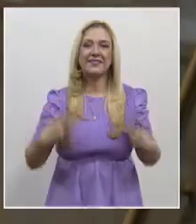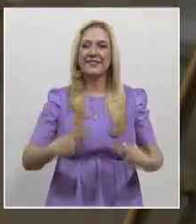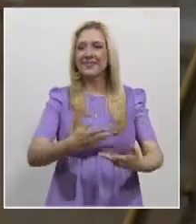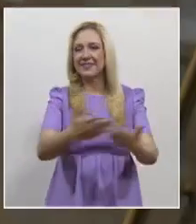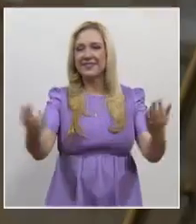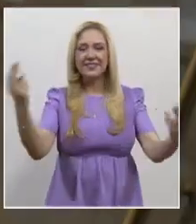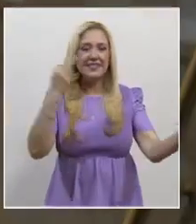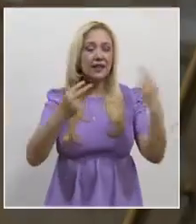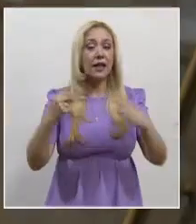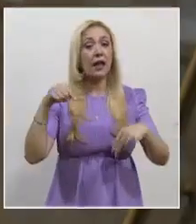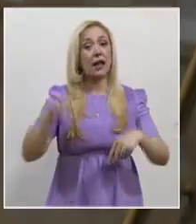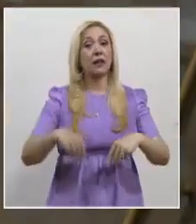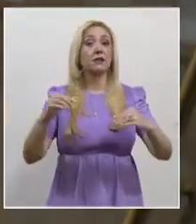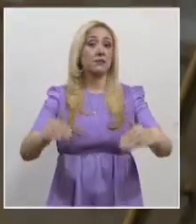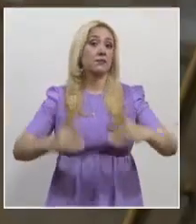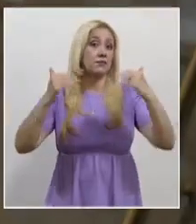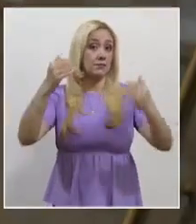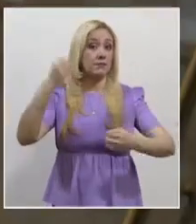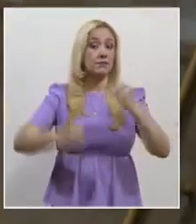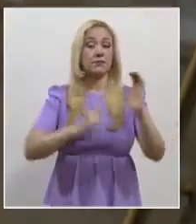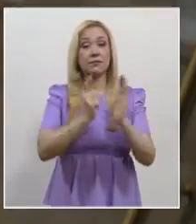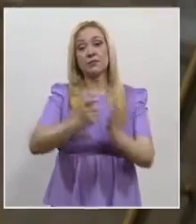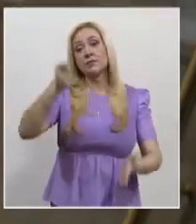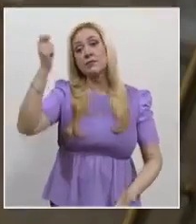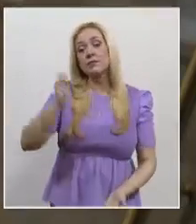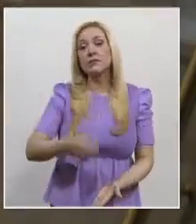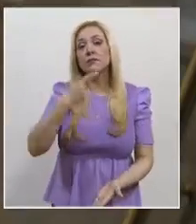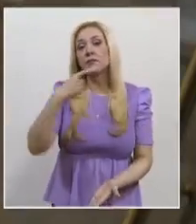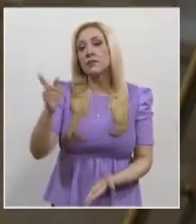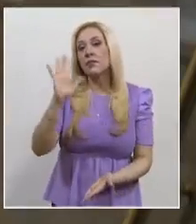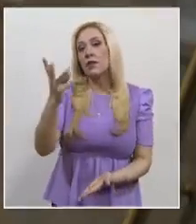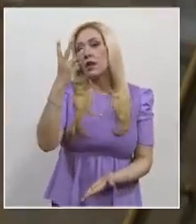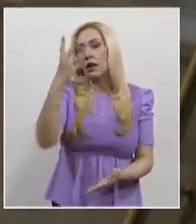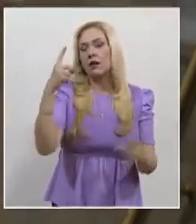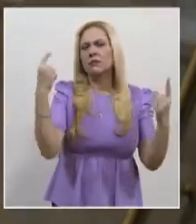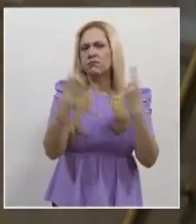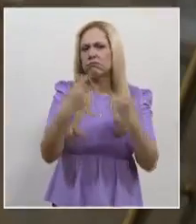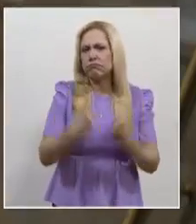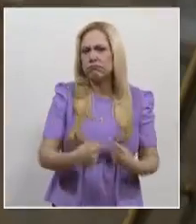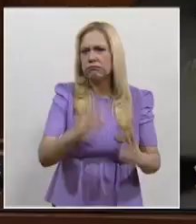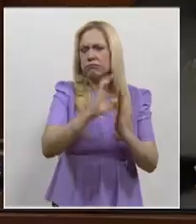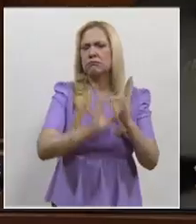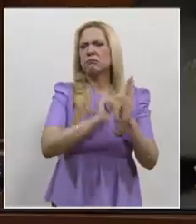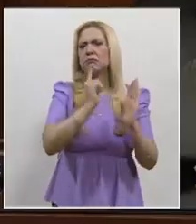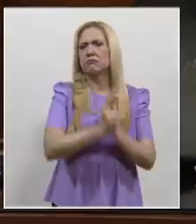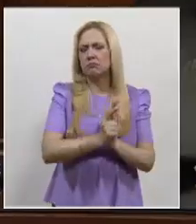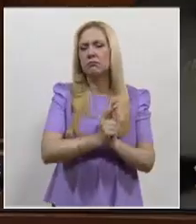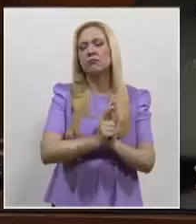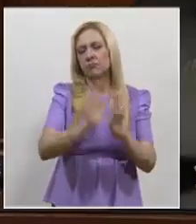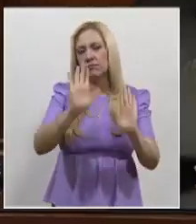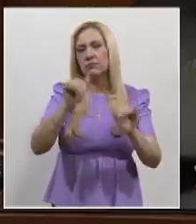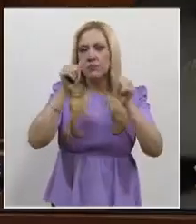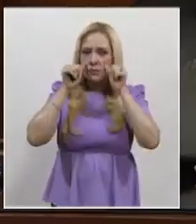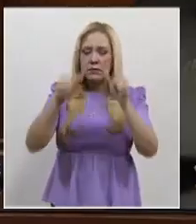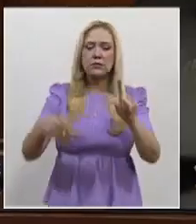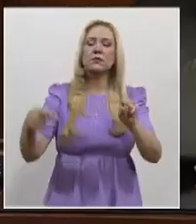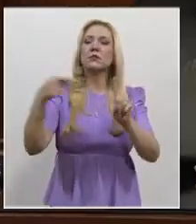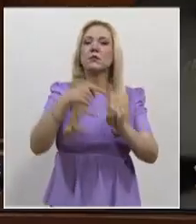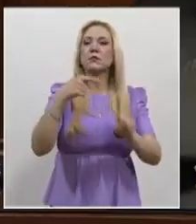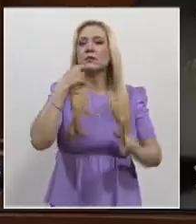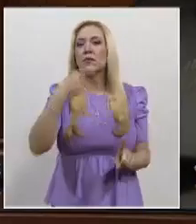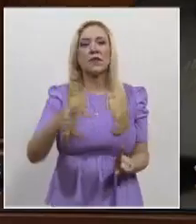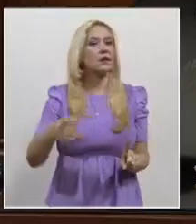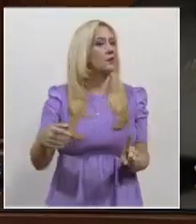esta transmisión. El Pleno de la Suprema Corte de Justicia resolvió 3 acciones de inconstitucionalidad. En una de ellas declaró